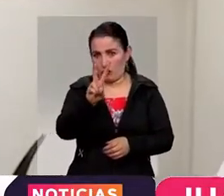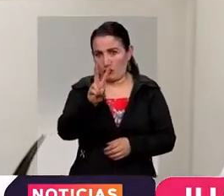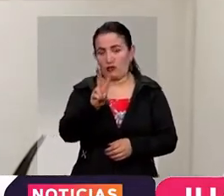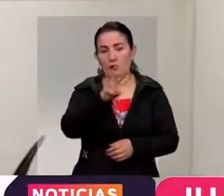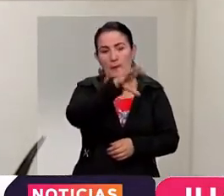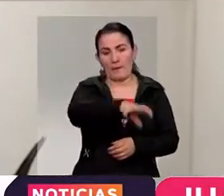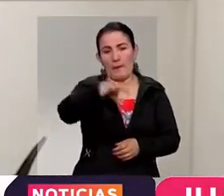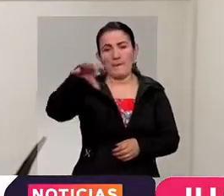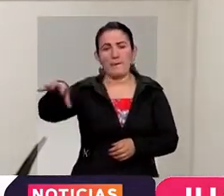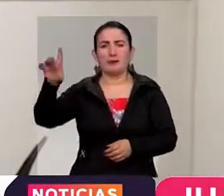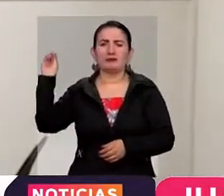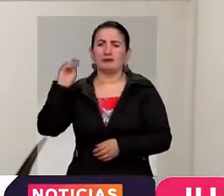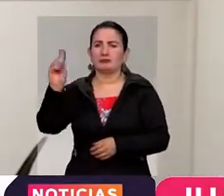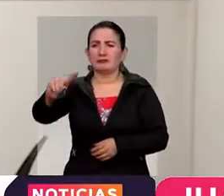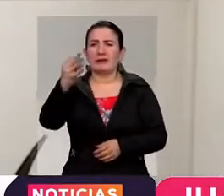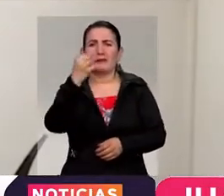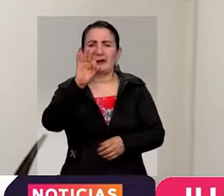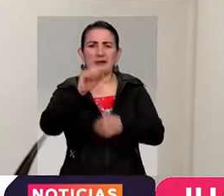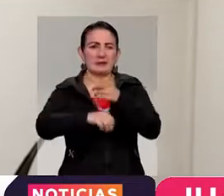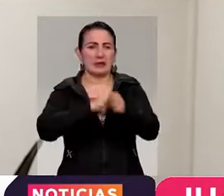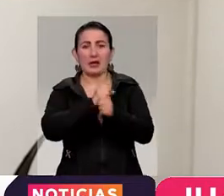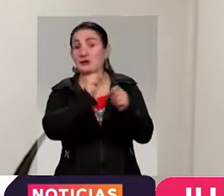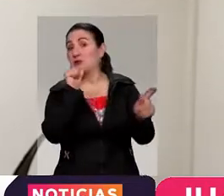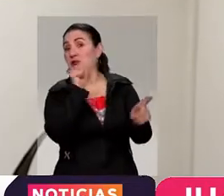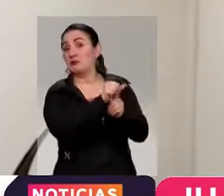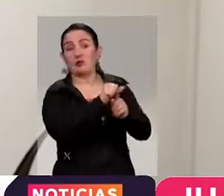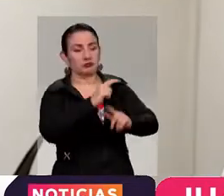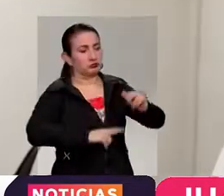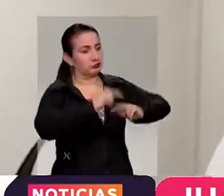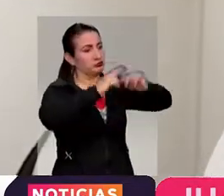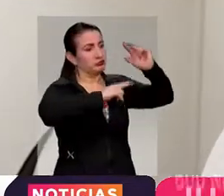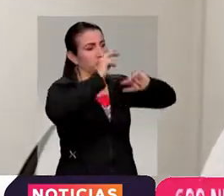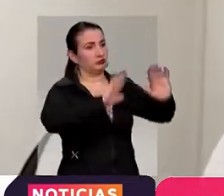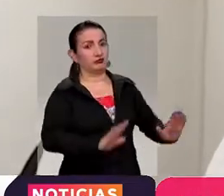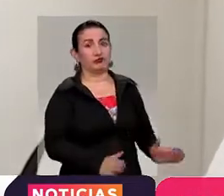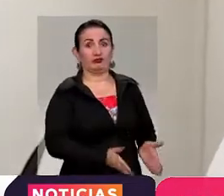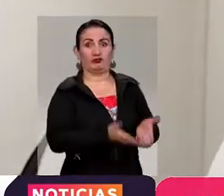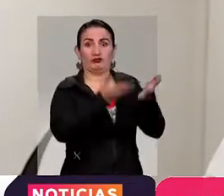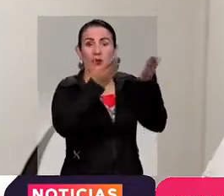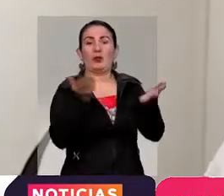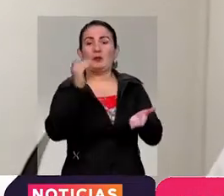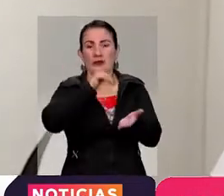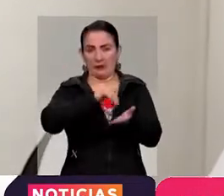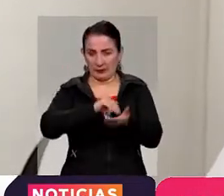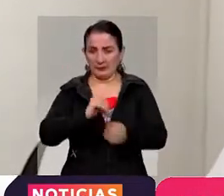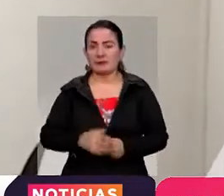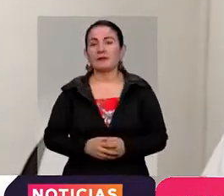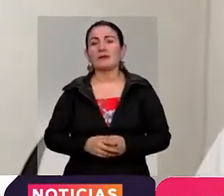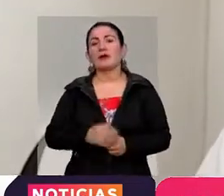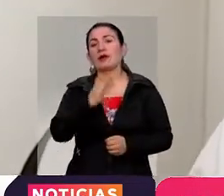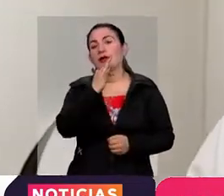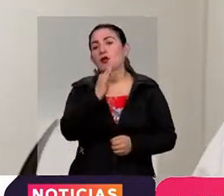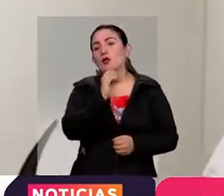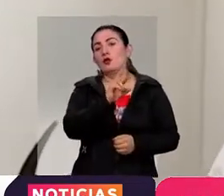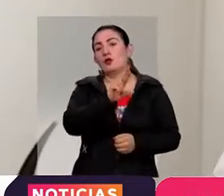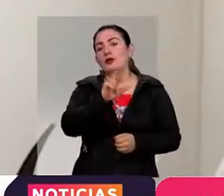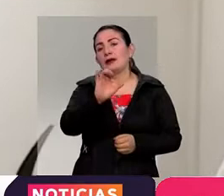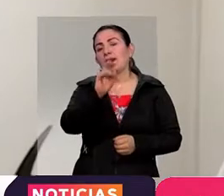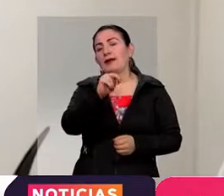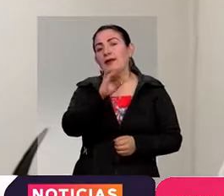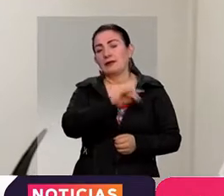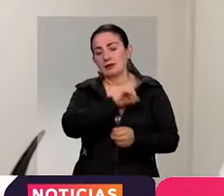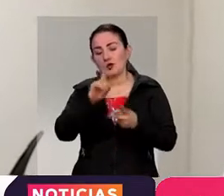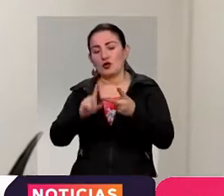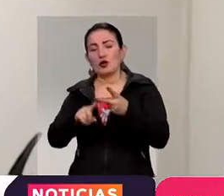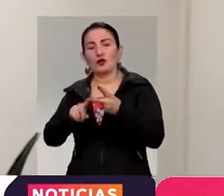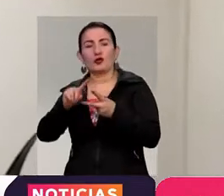de construida, abandonada, botada por temas de servicios públicos que logramos consolidar, uno en Torrentes, otro en Hogares